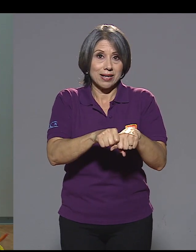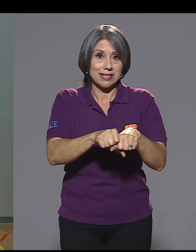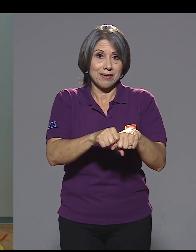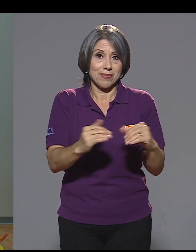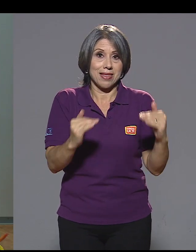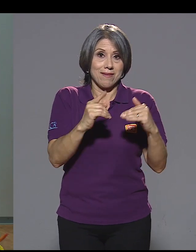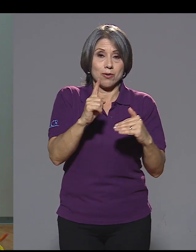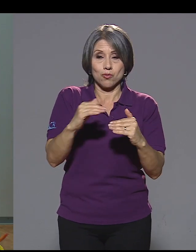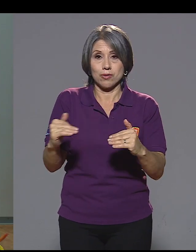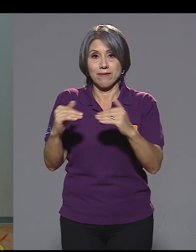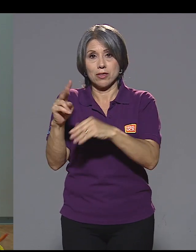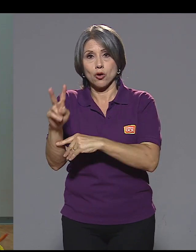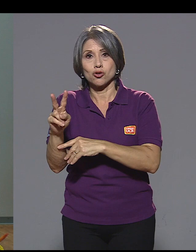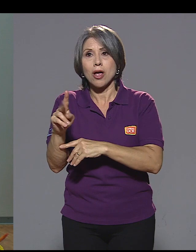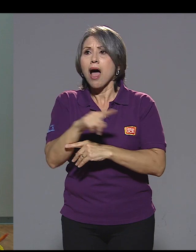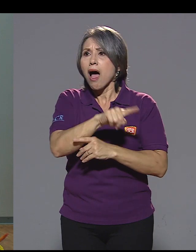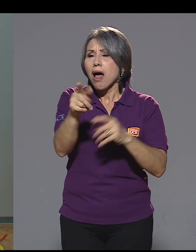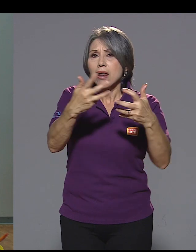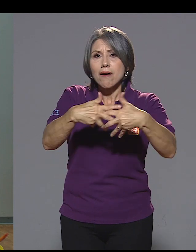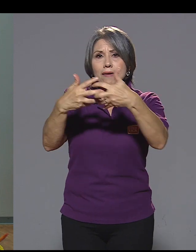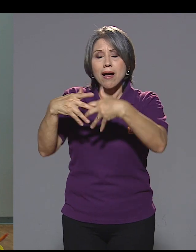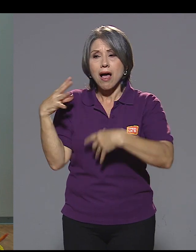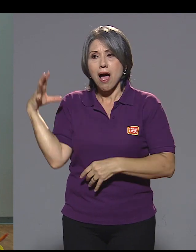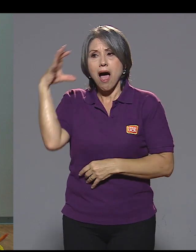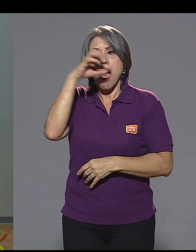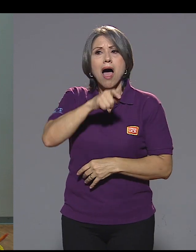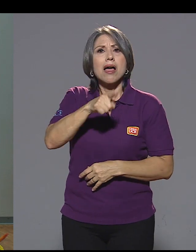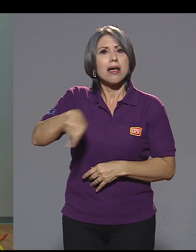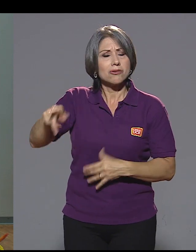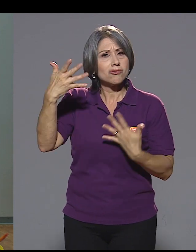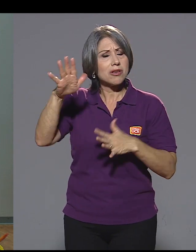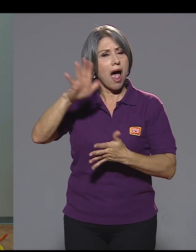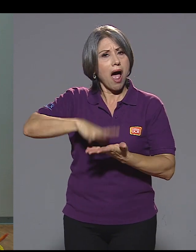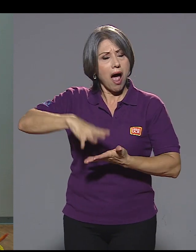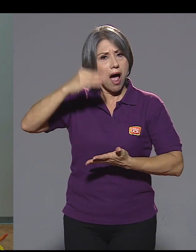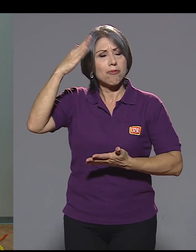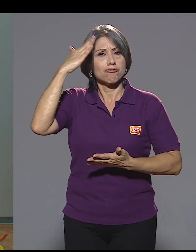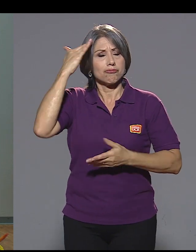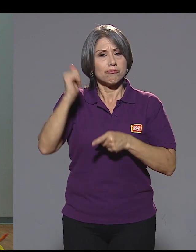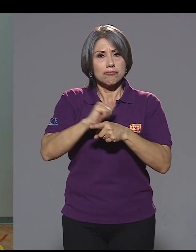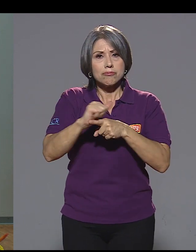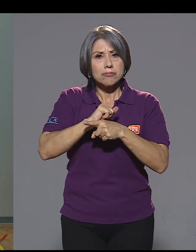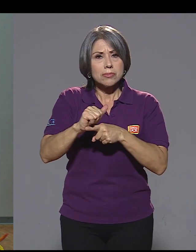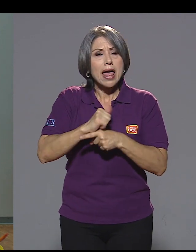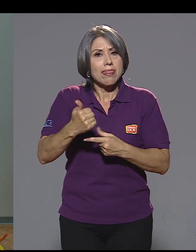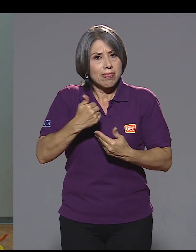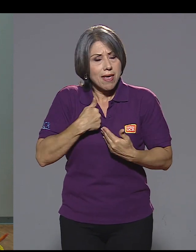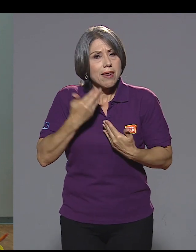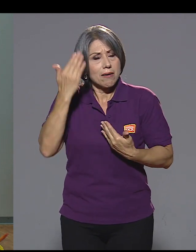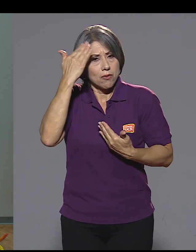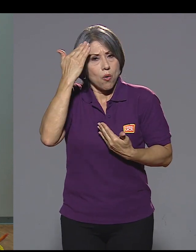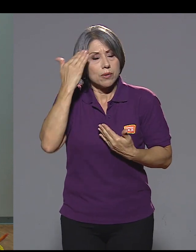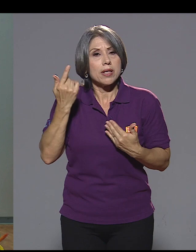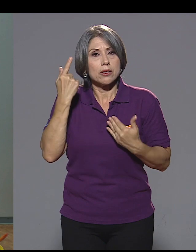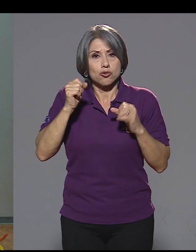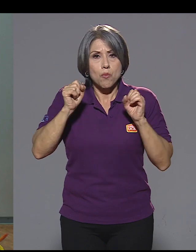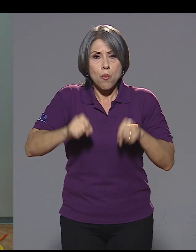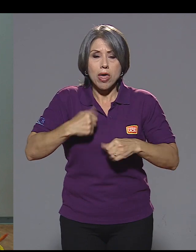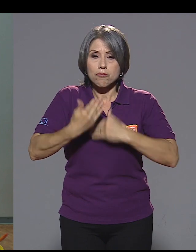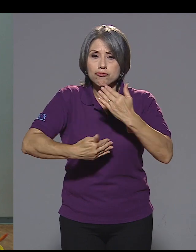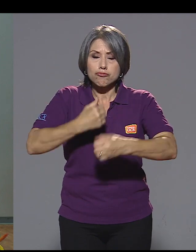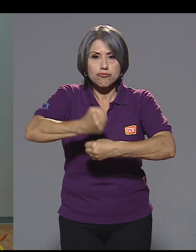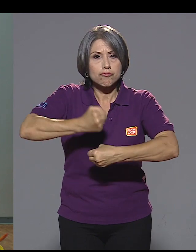dan cuenta de que los estudiantes han sido capacitados, que tienen las herramientas, tienen los conocimientos para